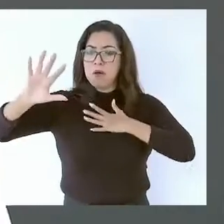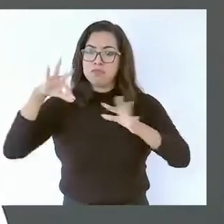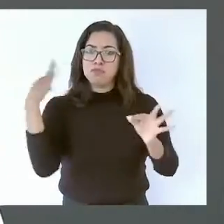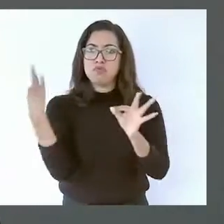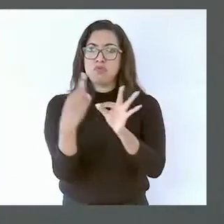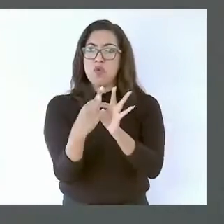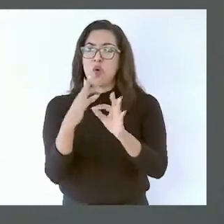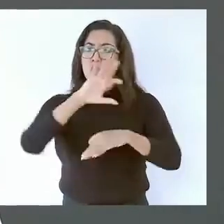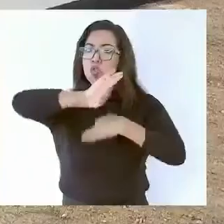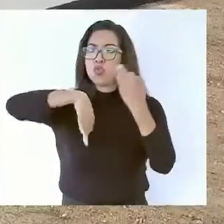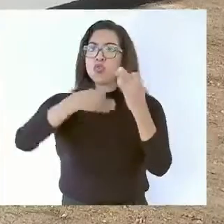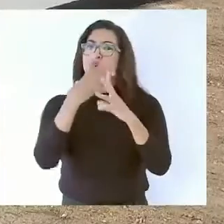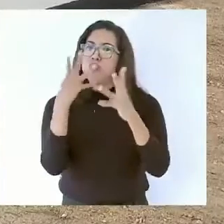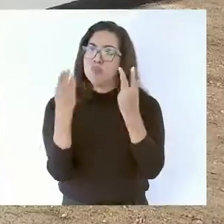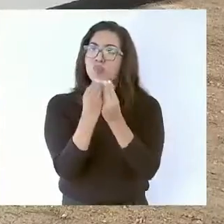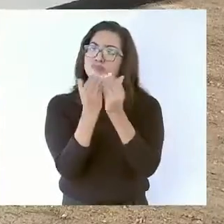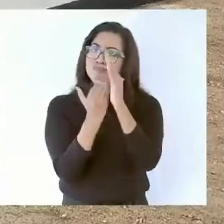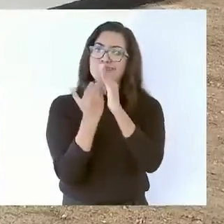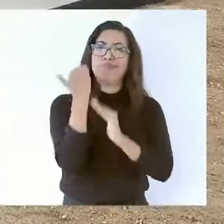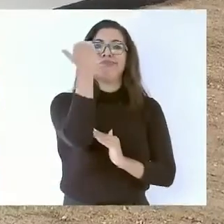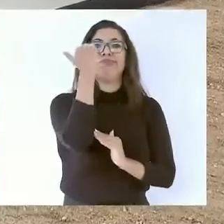saldremos adelante. Muchas gracias.